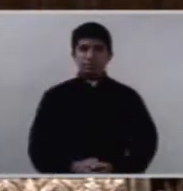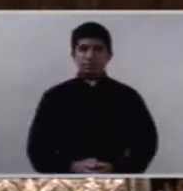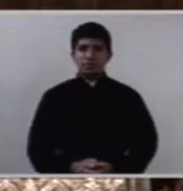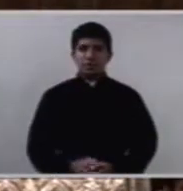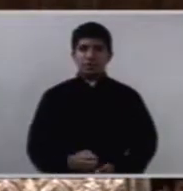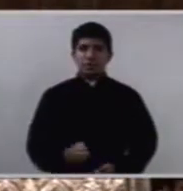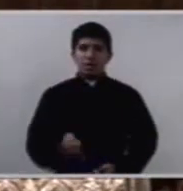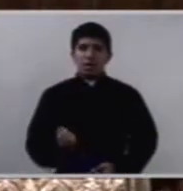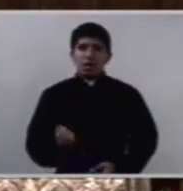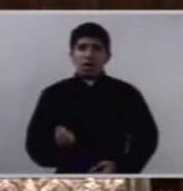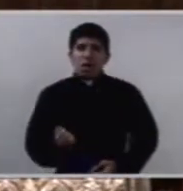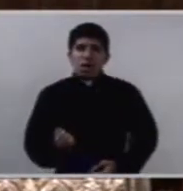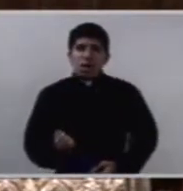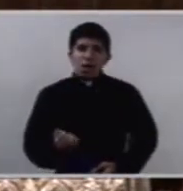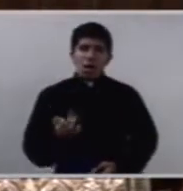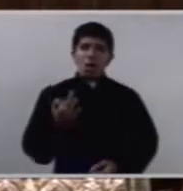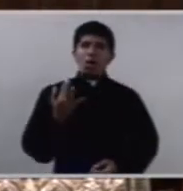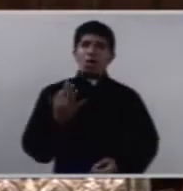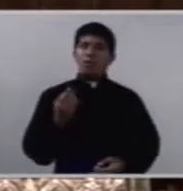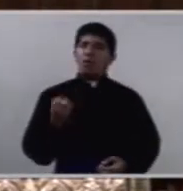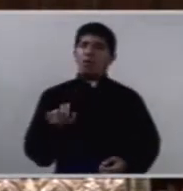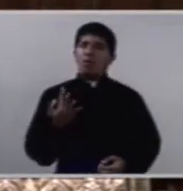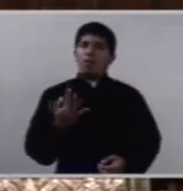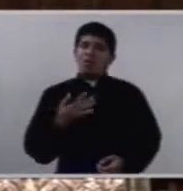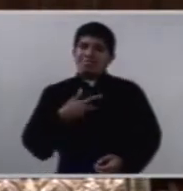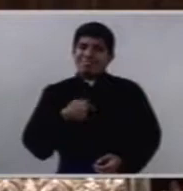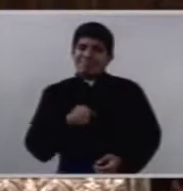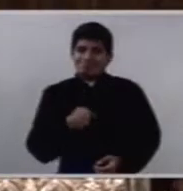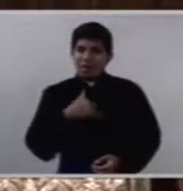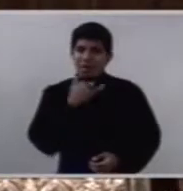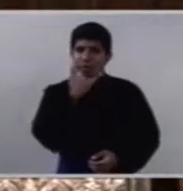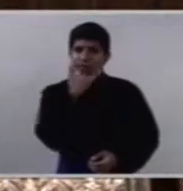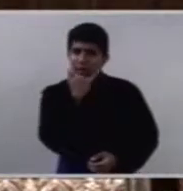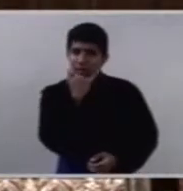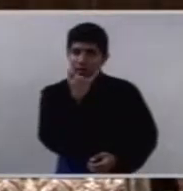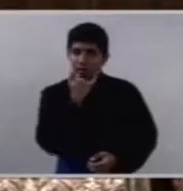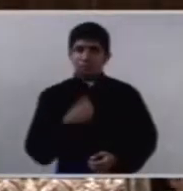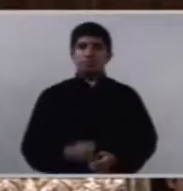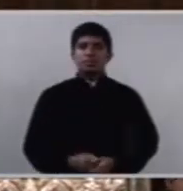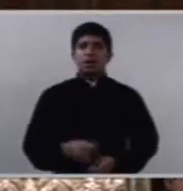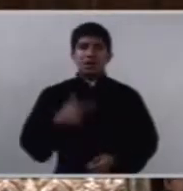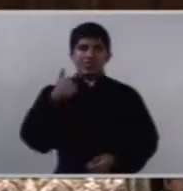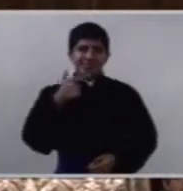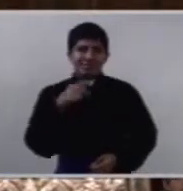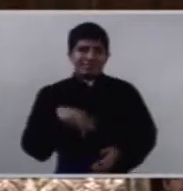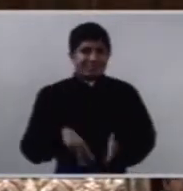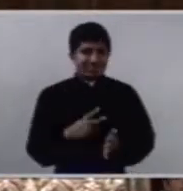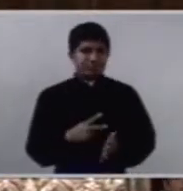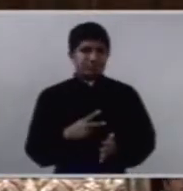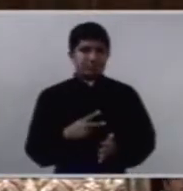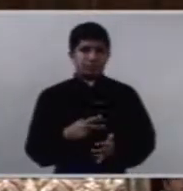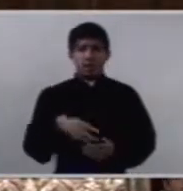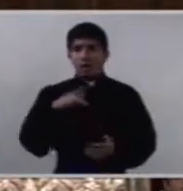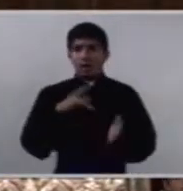¿cuánto tengo que perdonar? ¿Hasta 7 veces? El Señor le